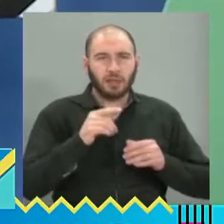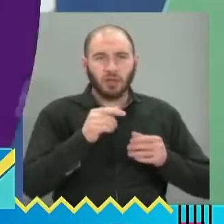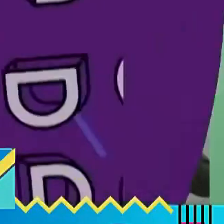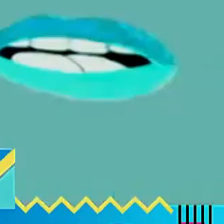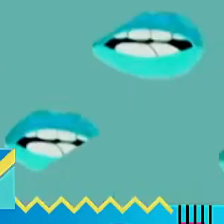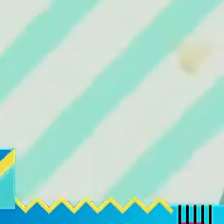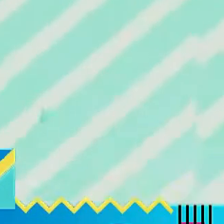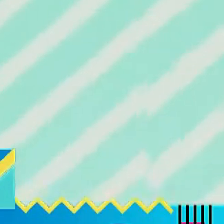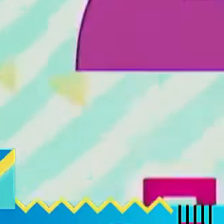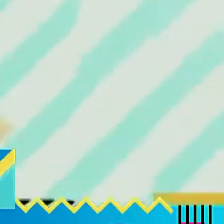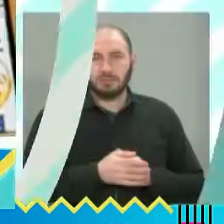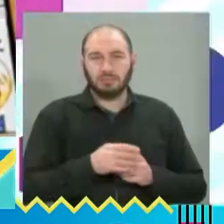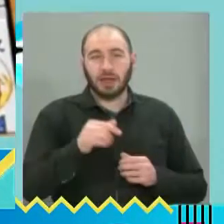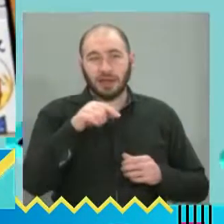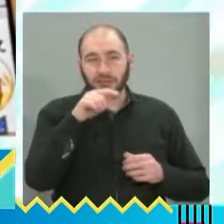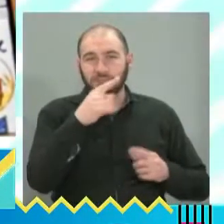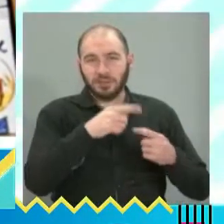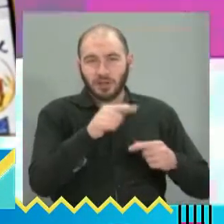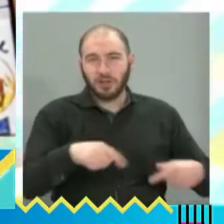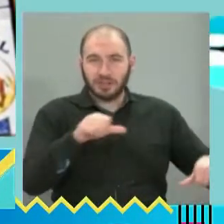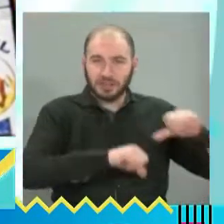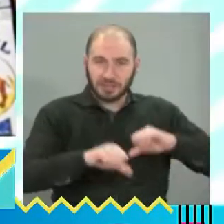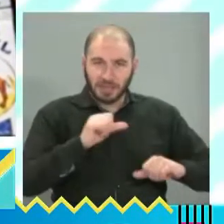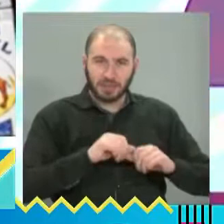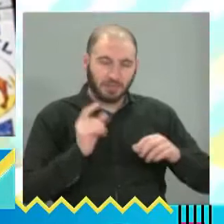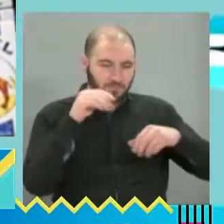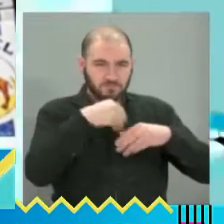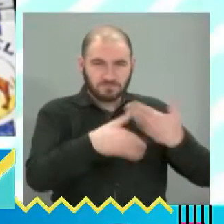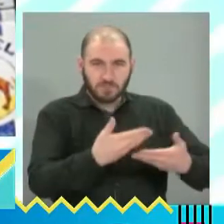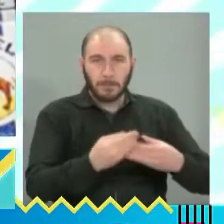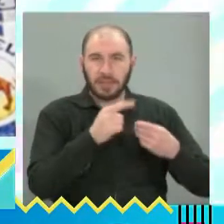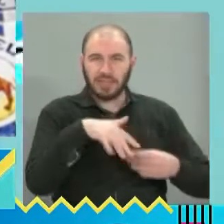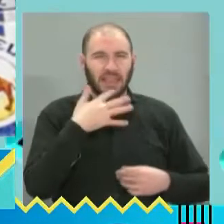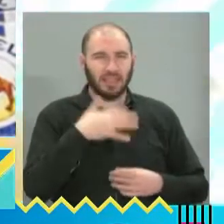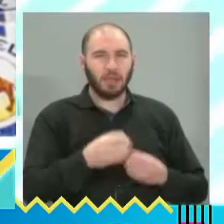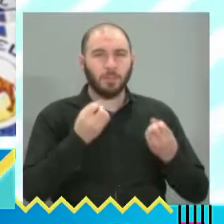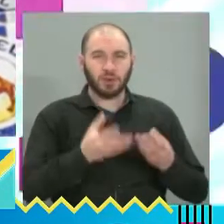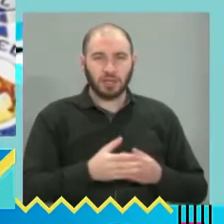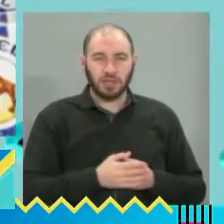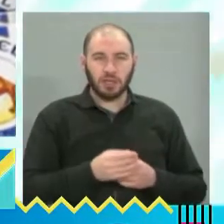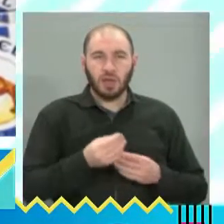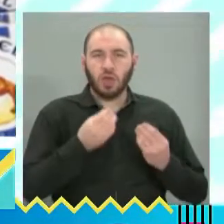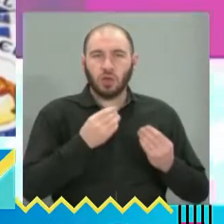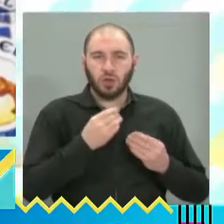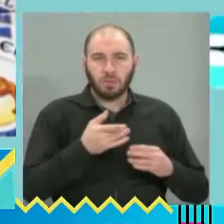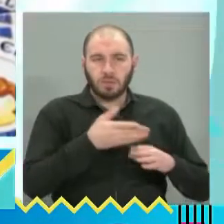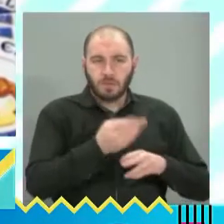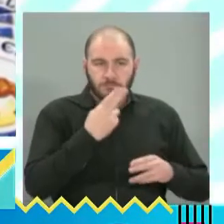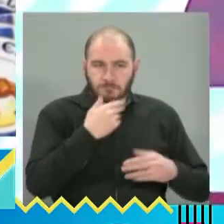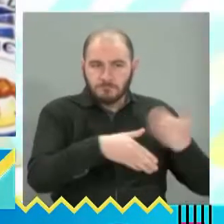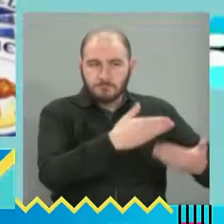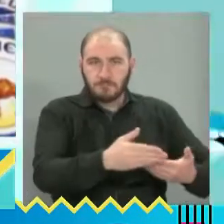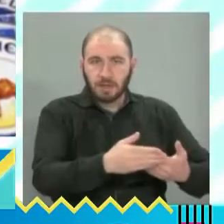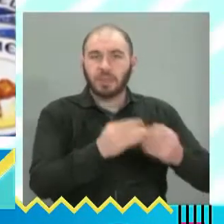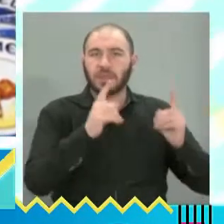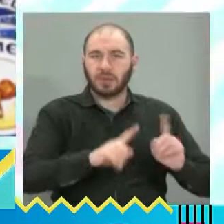mediadores químicos como es la serotonina y la dopamina. Esta es la clave para entender cómo uno ingresa a este consumo y